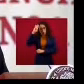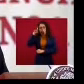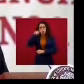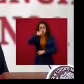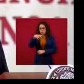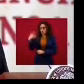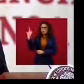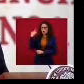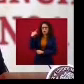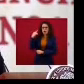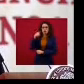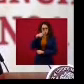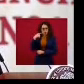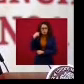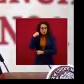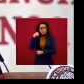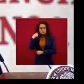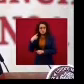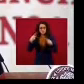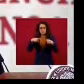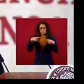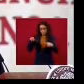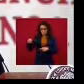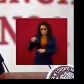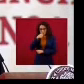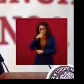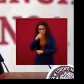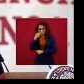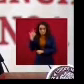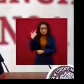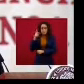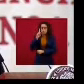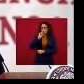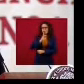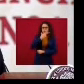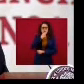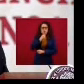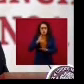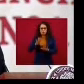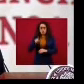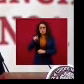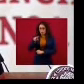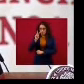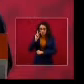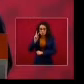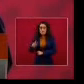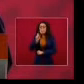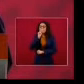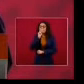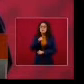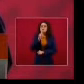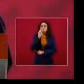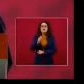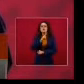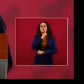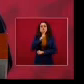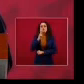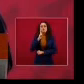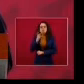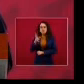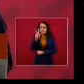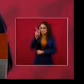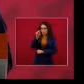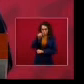los conductores de los programas de radio, mujeres y hombres, y vean los noticieros,